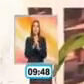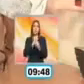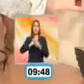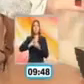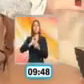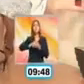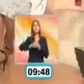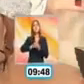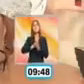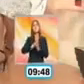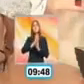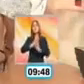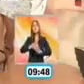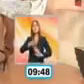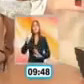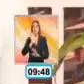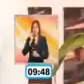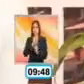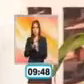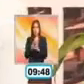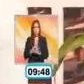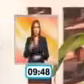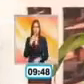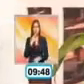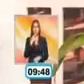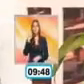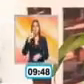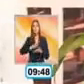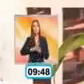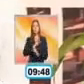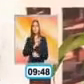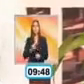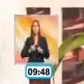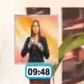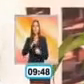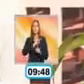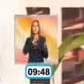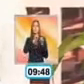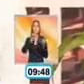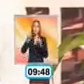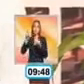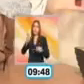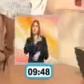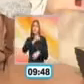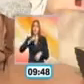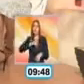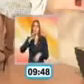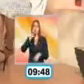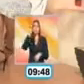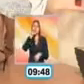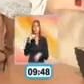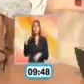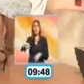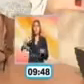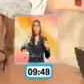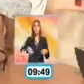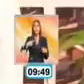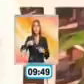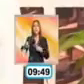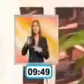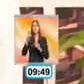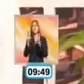vuelve una herramienta muy importante y poderosa para poder hacerlo. ¿Qué hay que hacer? Pues hay que verificar que los nombres de las personas con las que